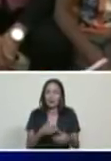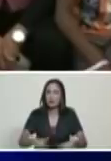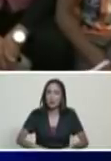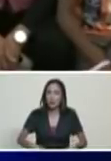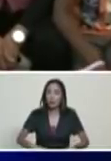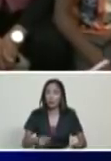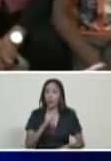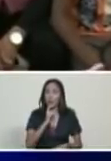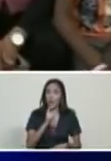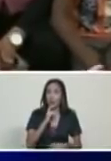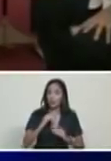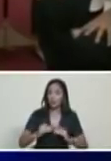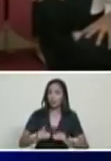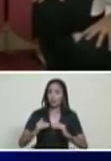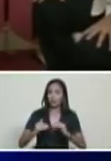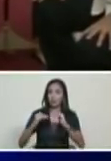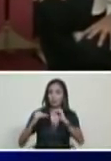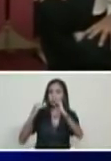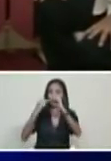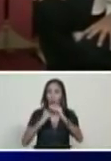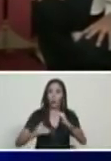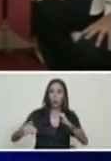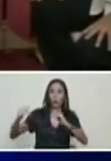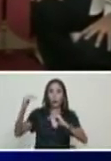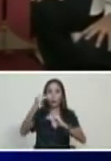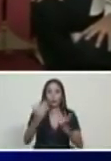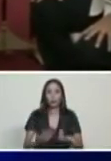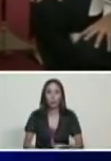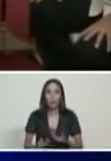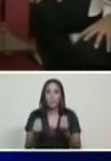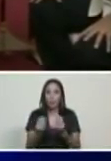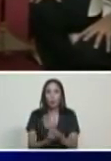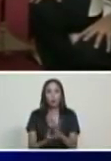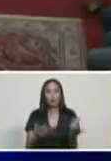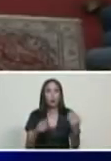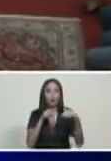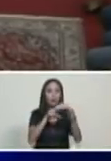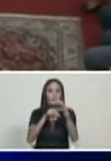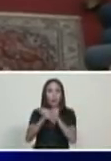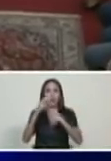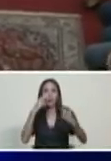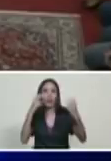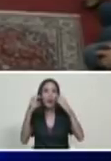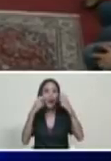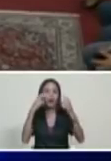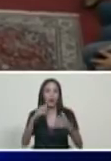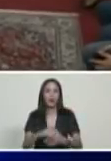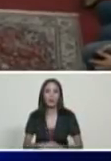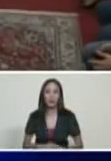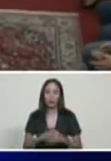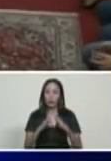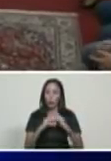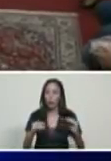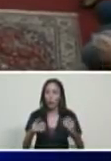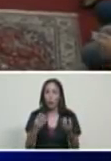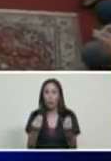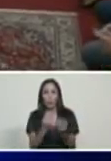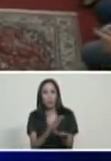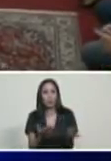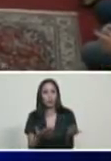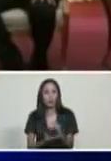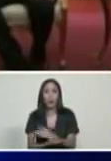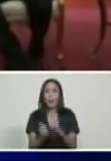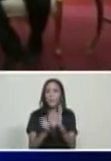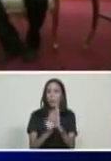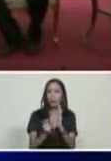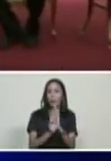a una faja de campeón mundial? ¿Cuántos kilómetros recorridos? cuántos puños recibidos.